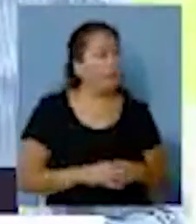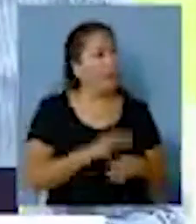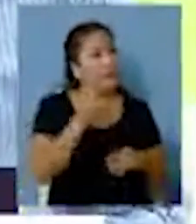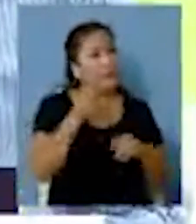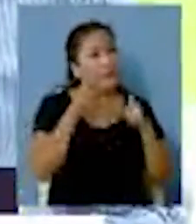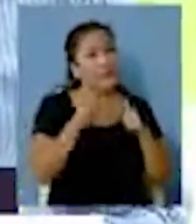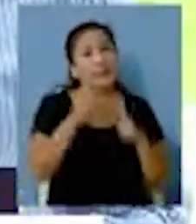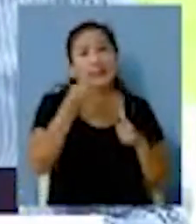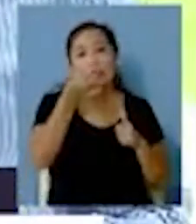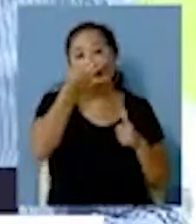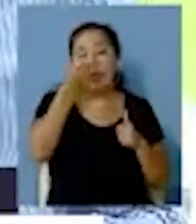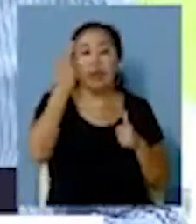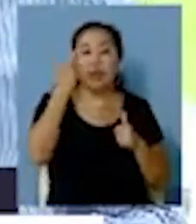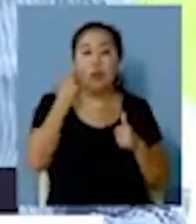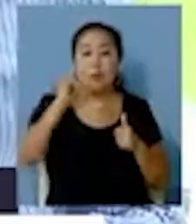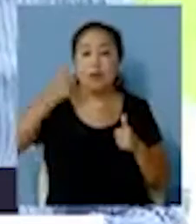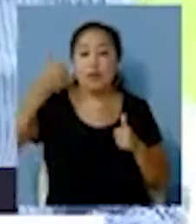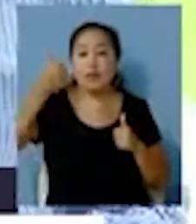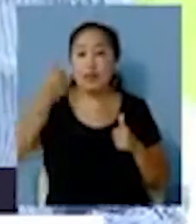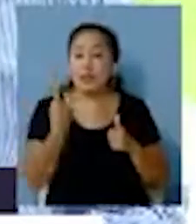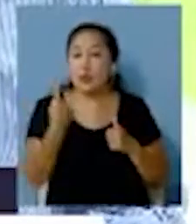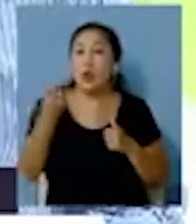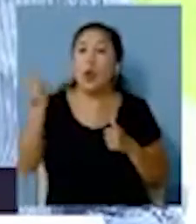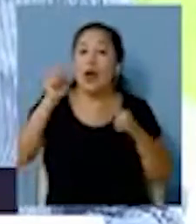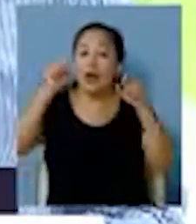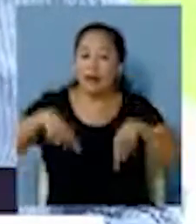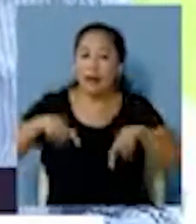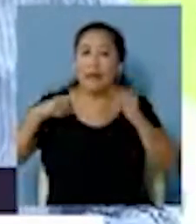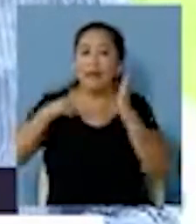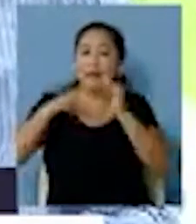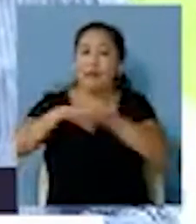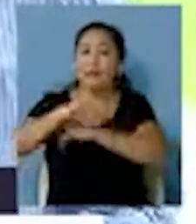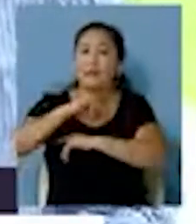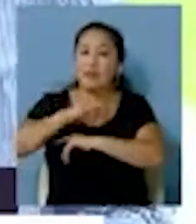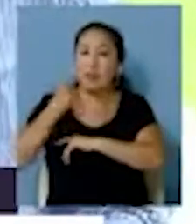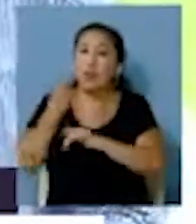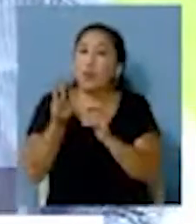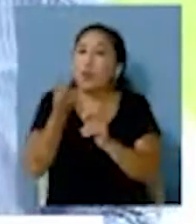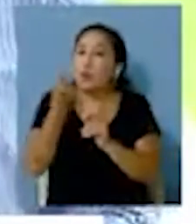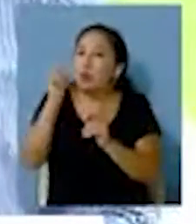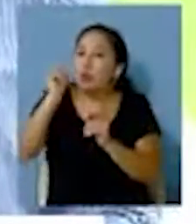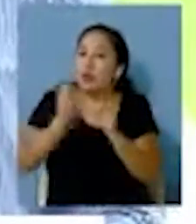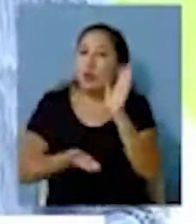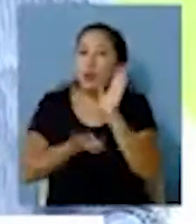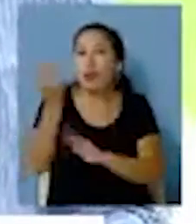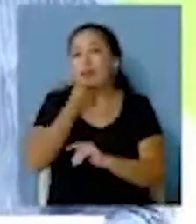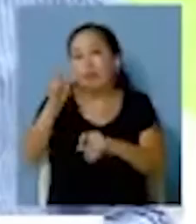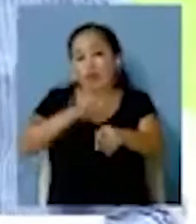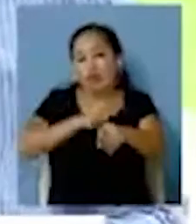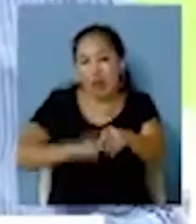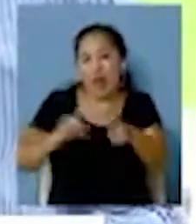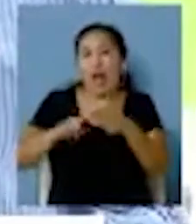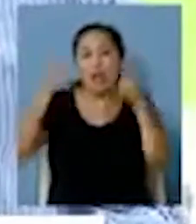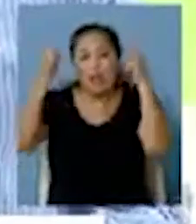es, Cristian, 29,61 va a costar aquí en la capital jujeña, un poquito más en otras zonas como Yala,